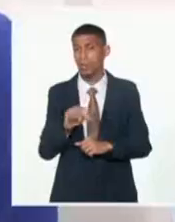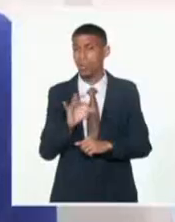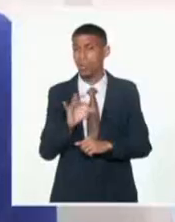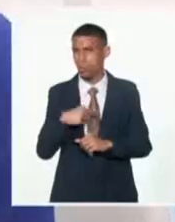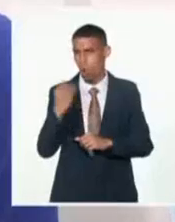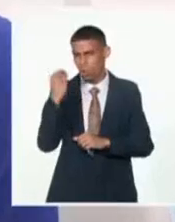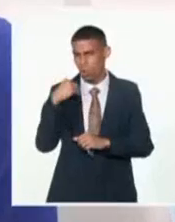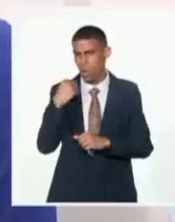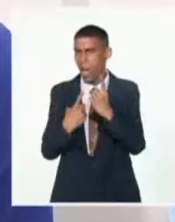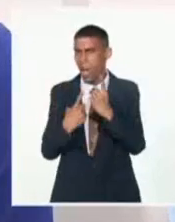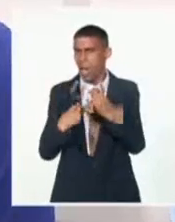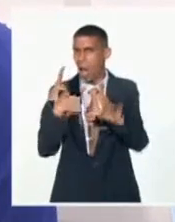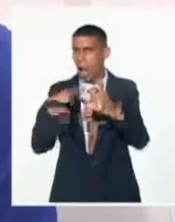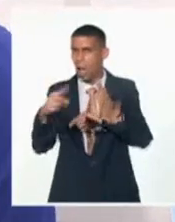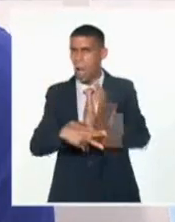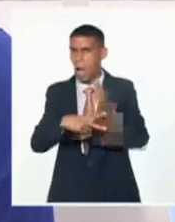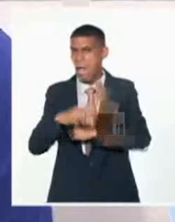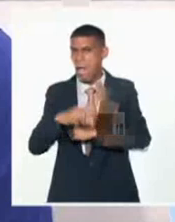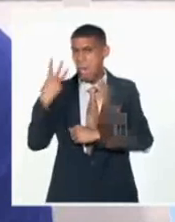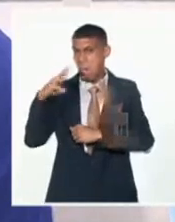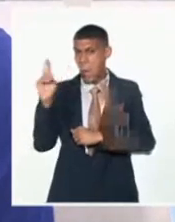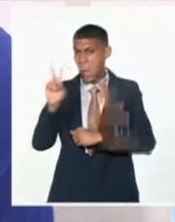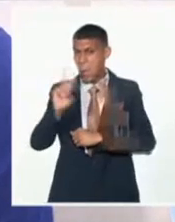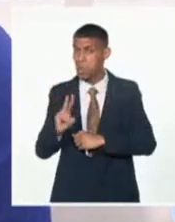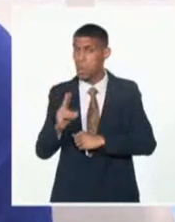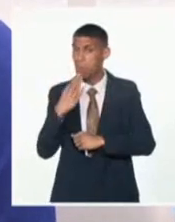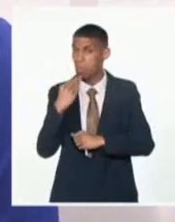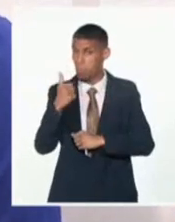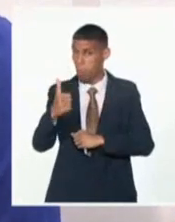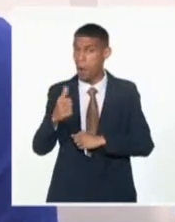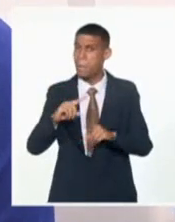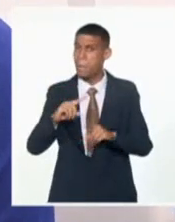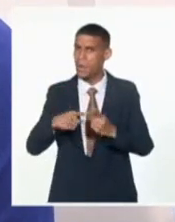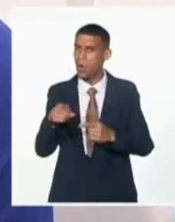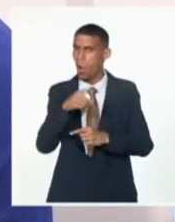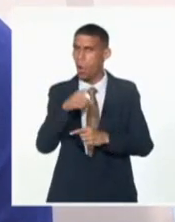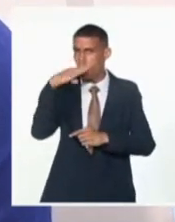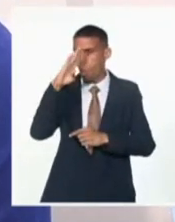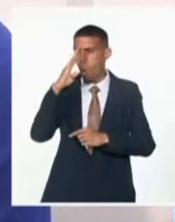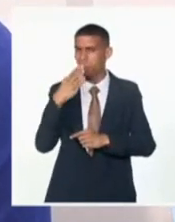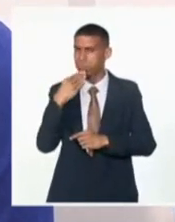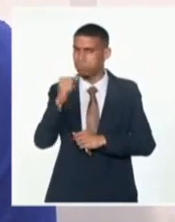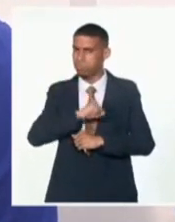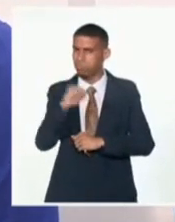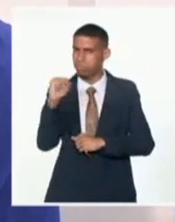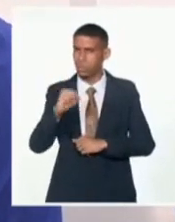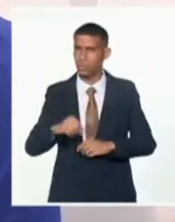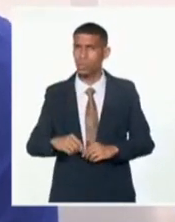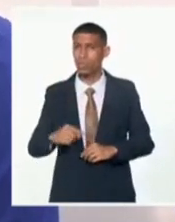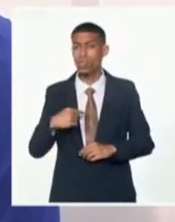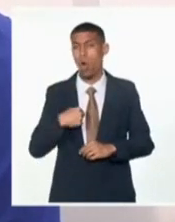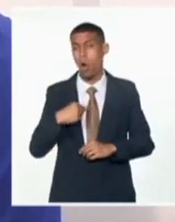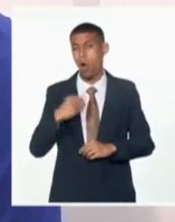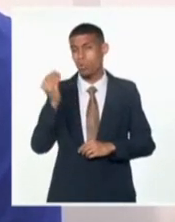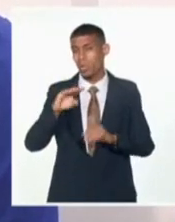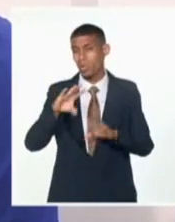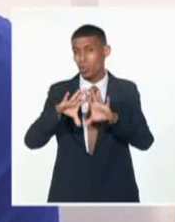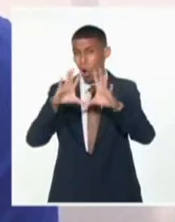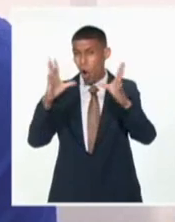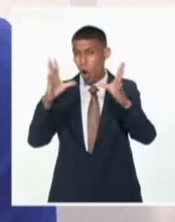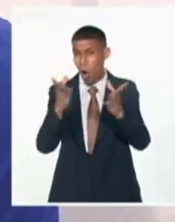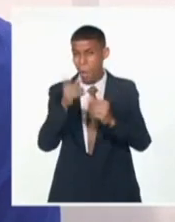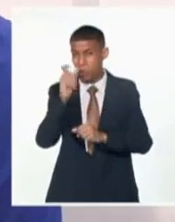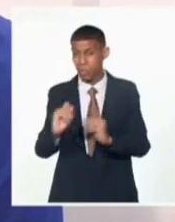Venezuela. Y ver cómo se presenta la carrera, porque también yo sé que todos los ojos van a estar arriba de mí, y eso a veces hace un poco más